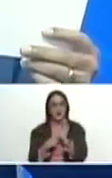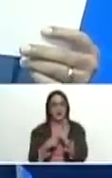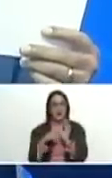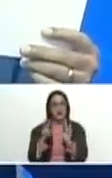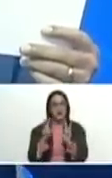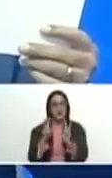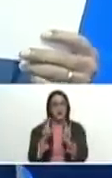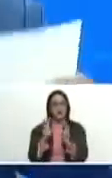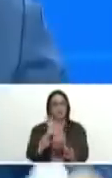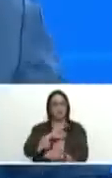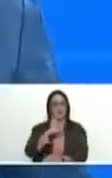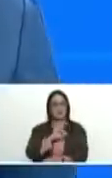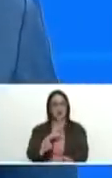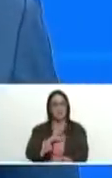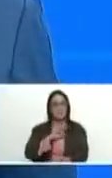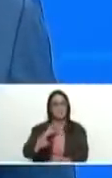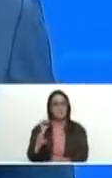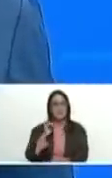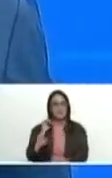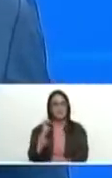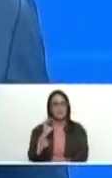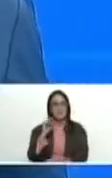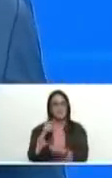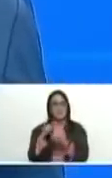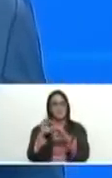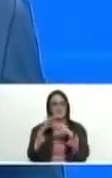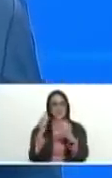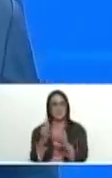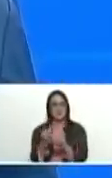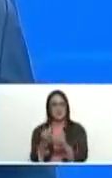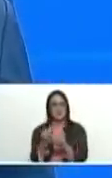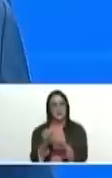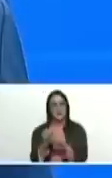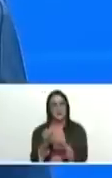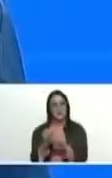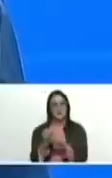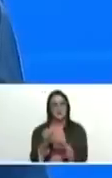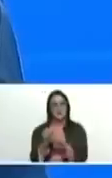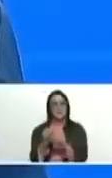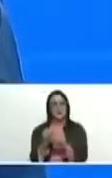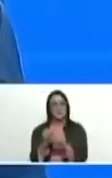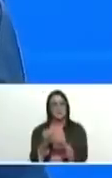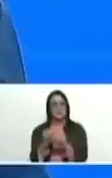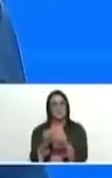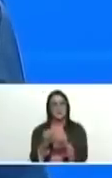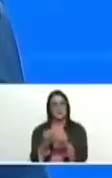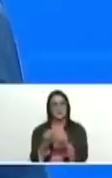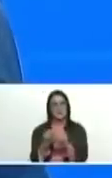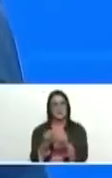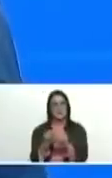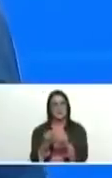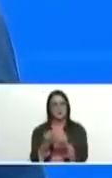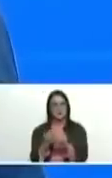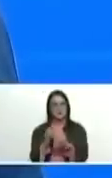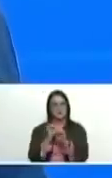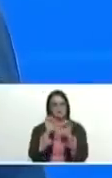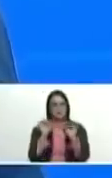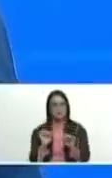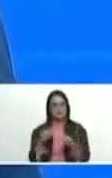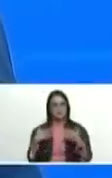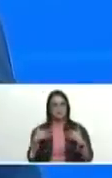Social de los funcionarios policiales y sus familiares. Tenemos que empeñarnos de hacer crecer el sistema de